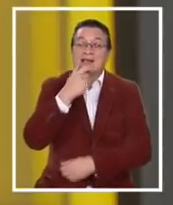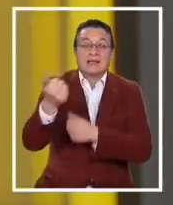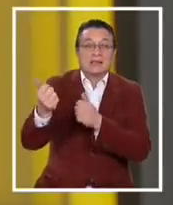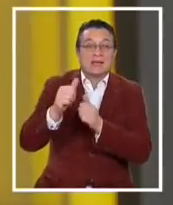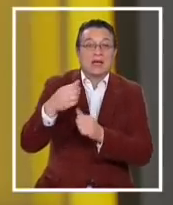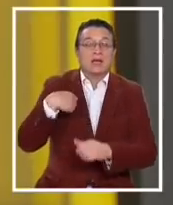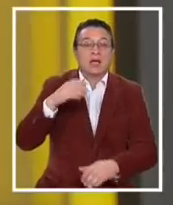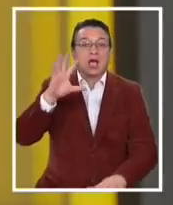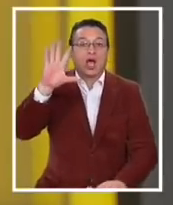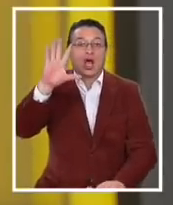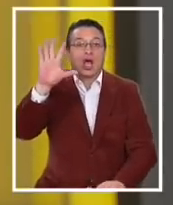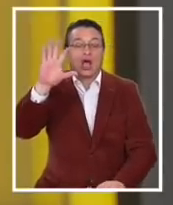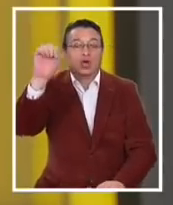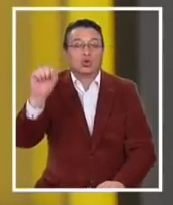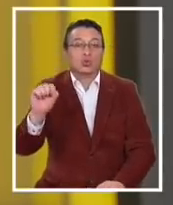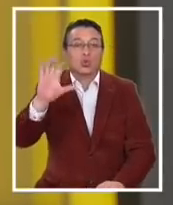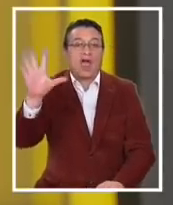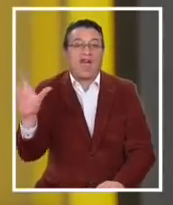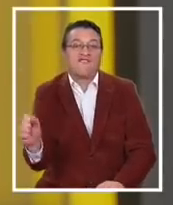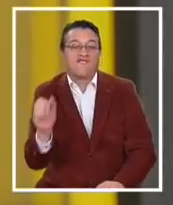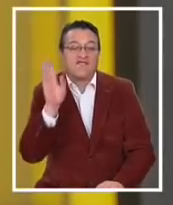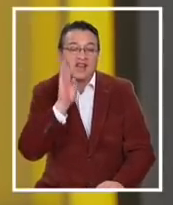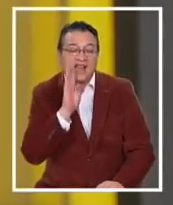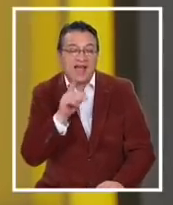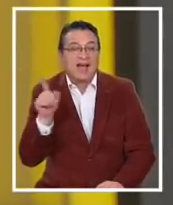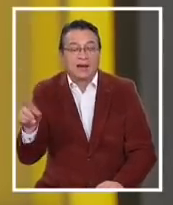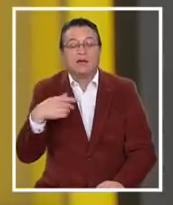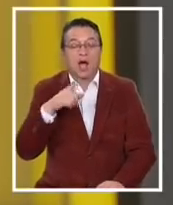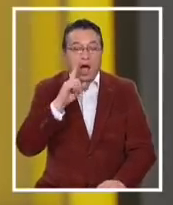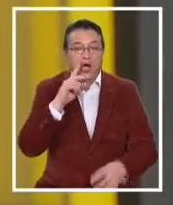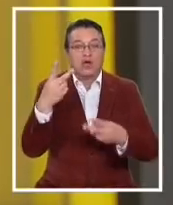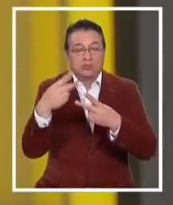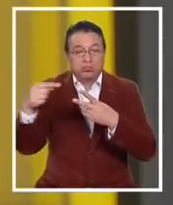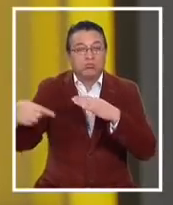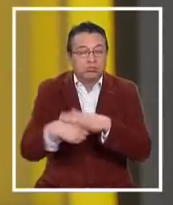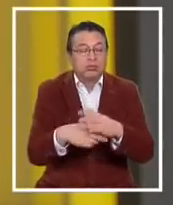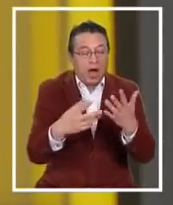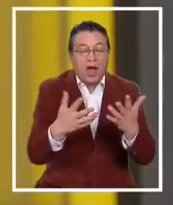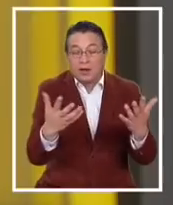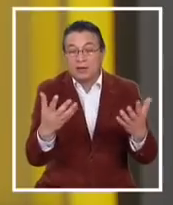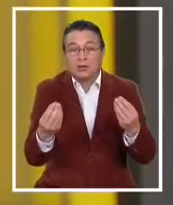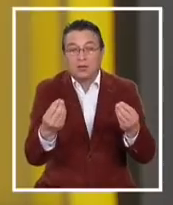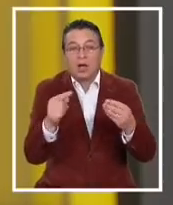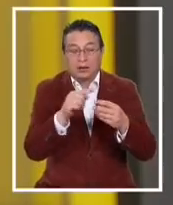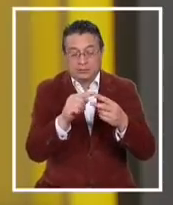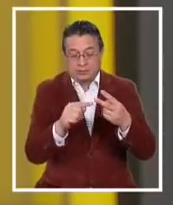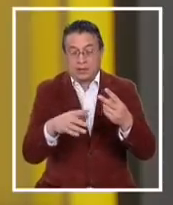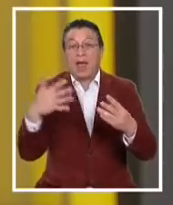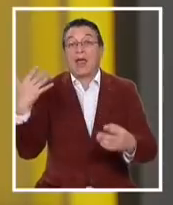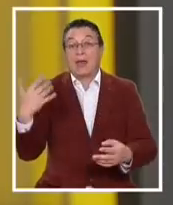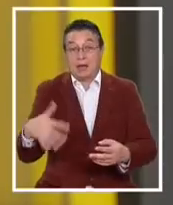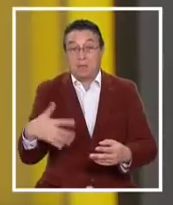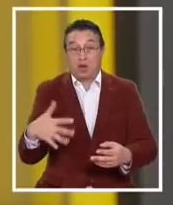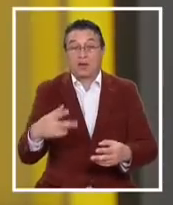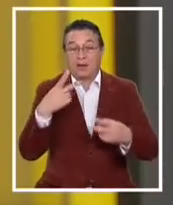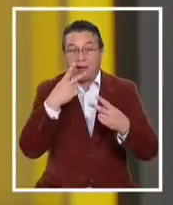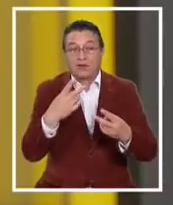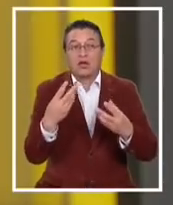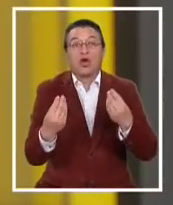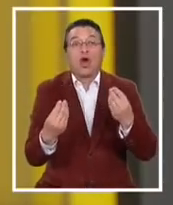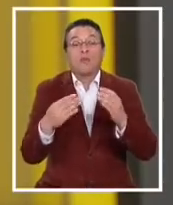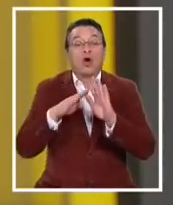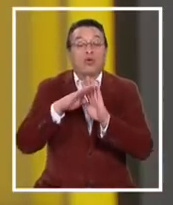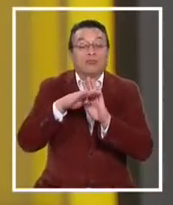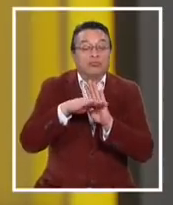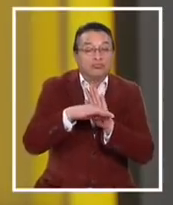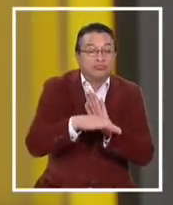variante sudafricana, la variante brasileña, que en verdad hay dos, y eso está en curso. Entonces, esa es una variable muy importante para ver cuánto van a ir